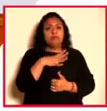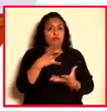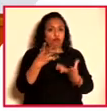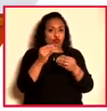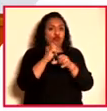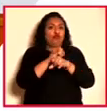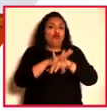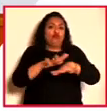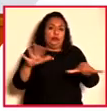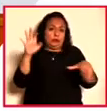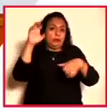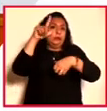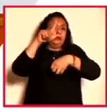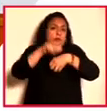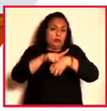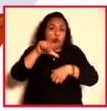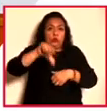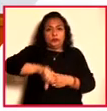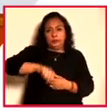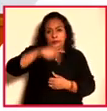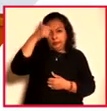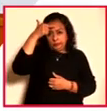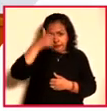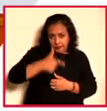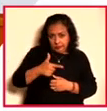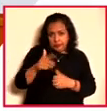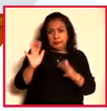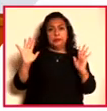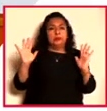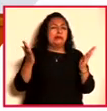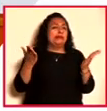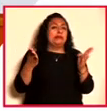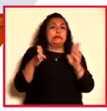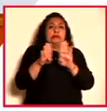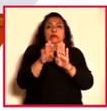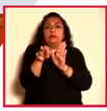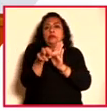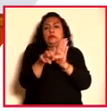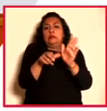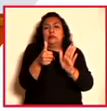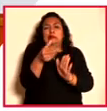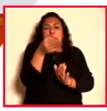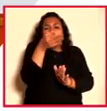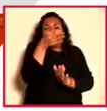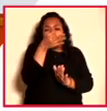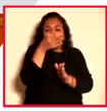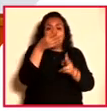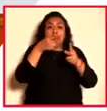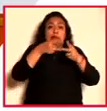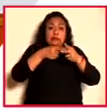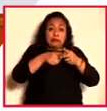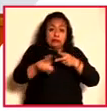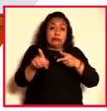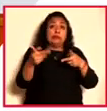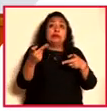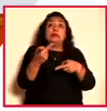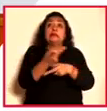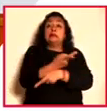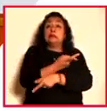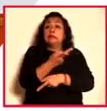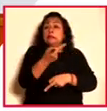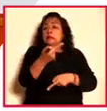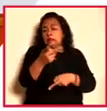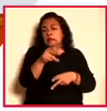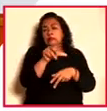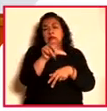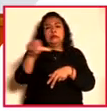mucha cultura esta noche, y así prácticamente cerramos el mes de agosto y arrancamos en este lunes con lo que sucedió con motivo también